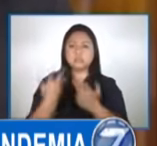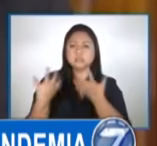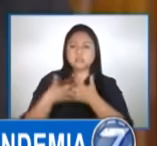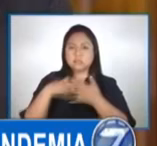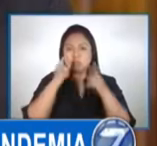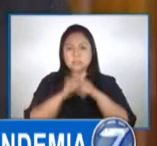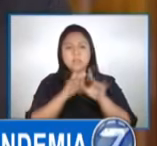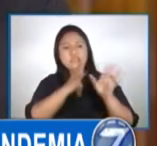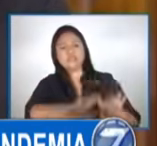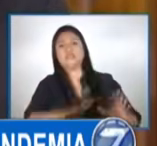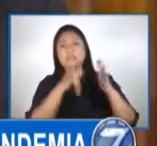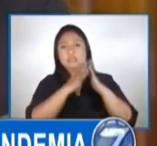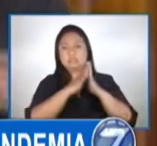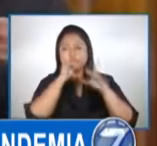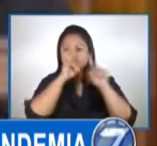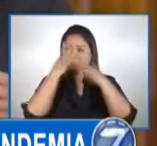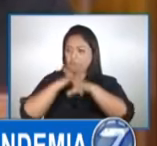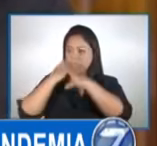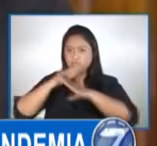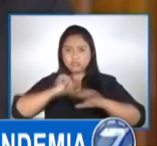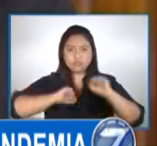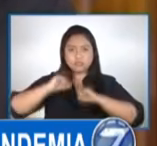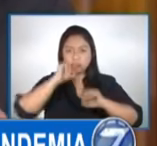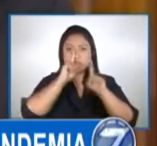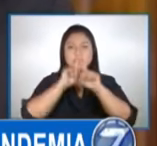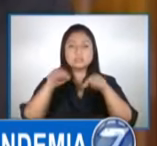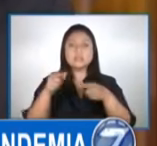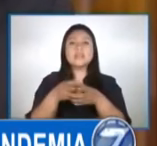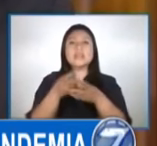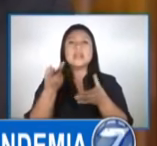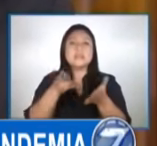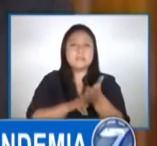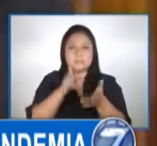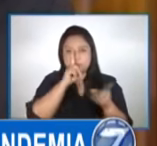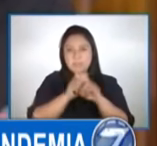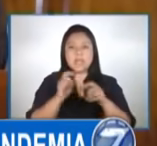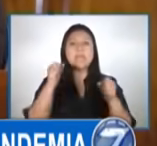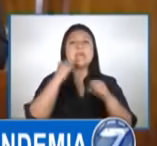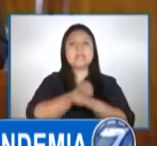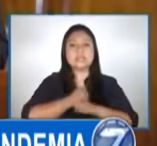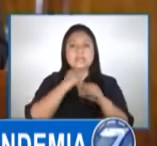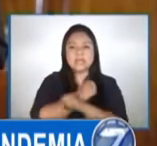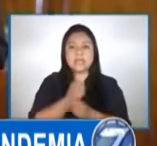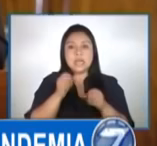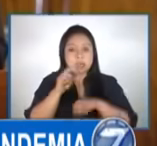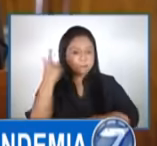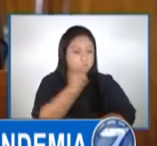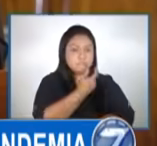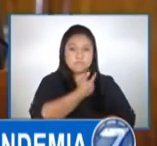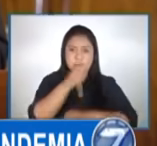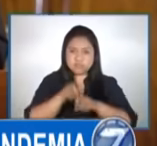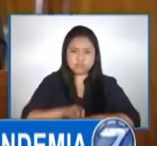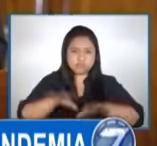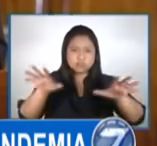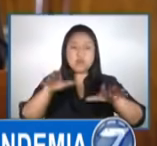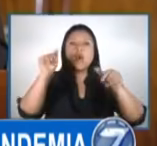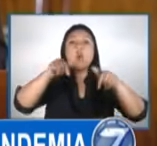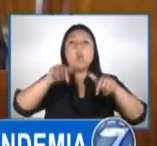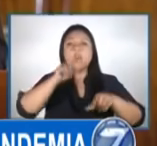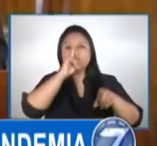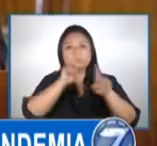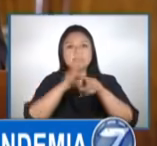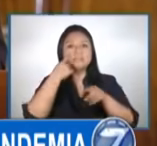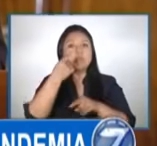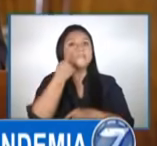toque de queda, operativos multisectoriales y la implementación de estrategias de vacunación masiva nos han permitido ver hoy un